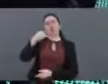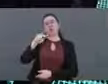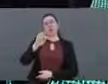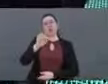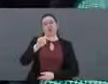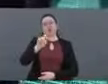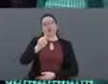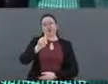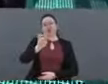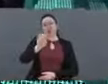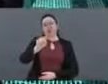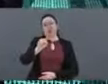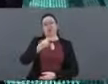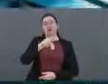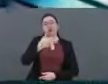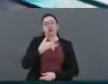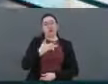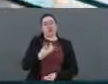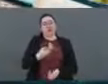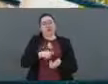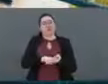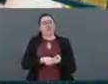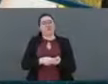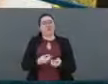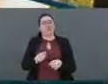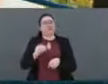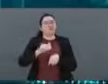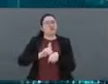una incorporación de